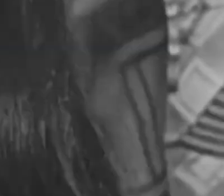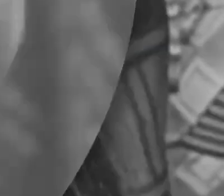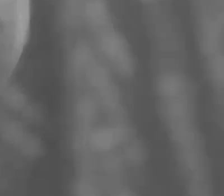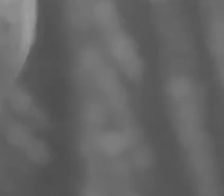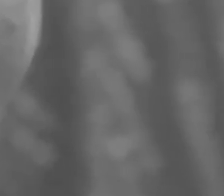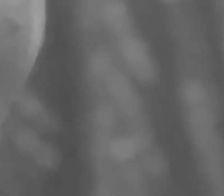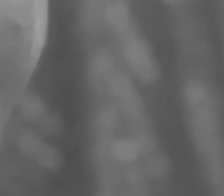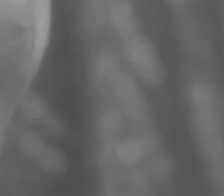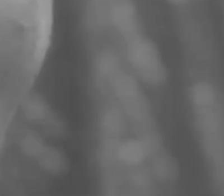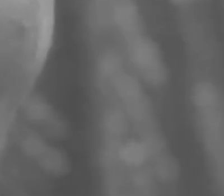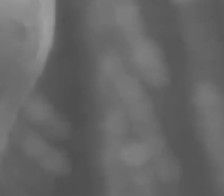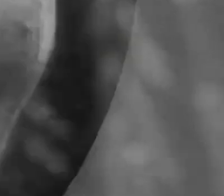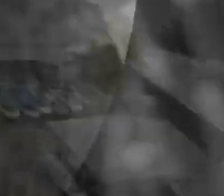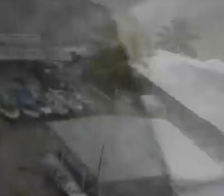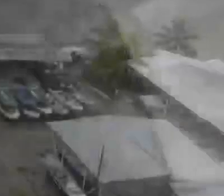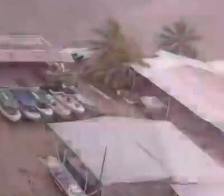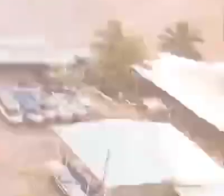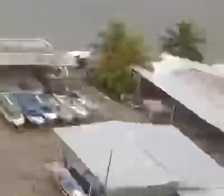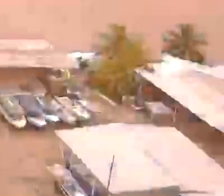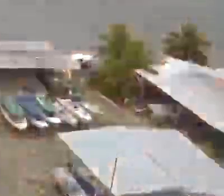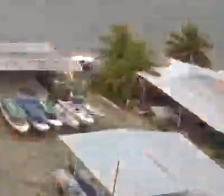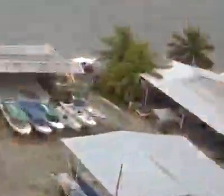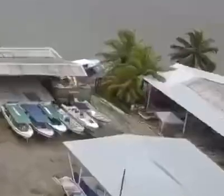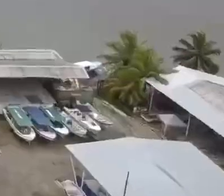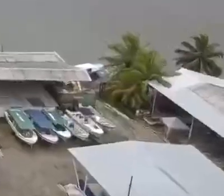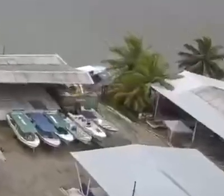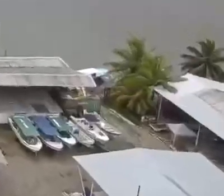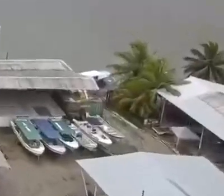por la Paz en Buenaventura?